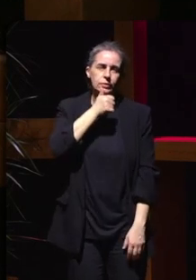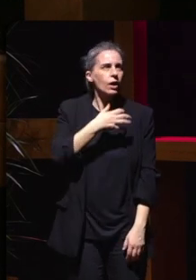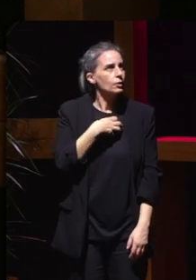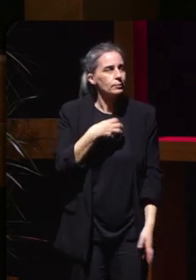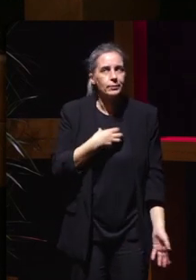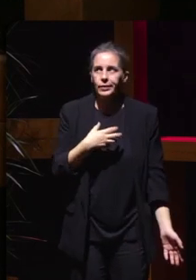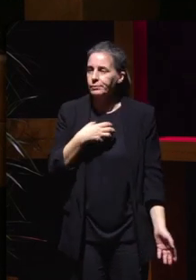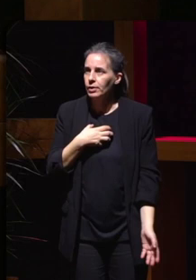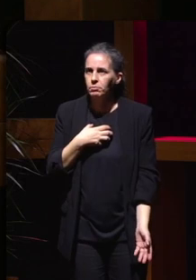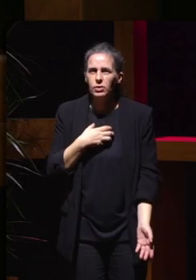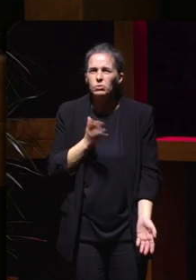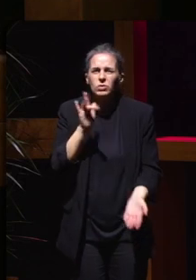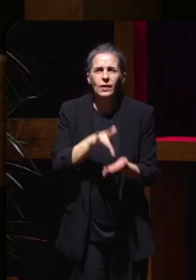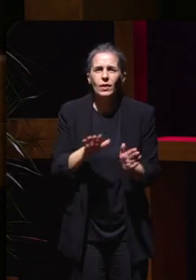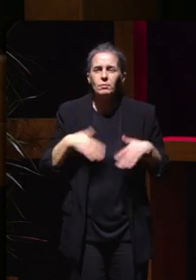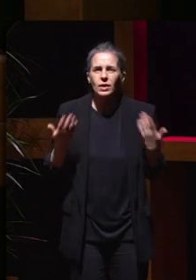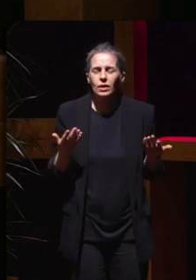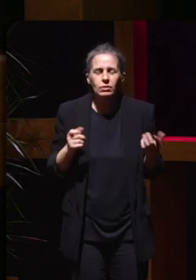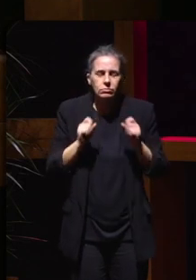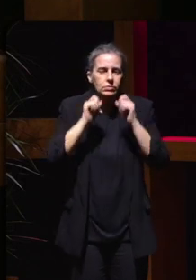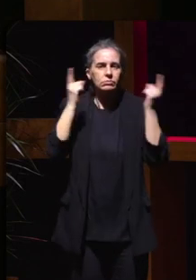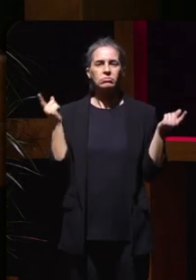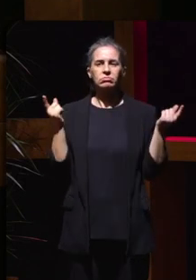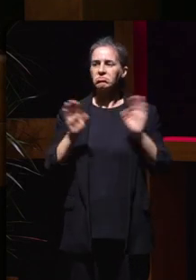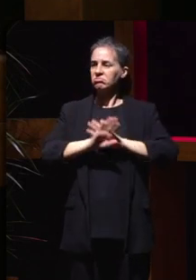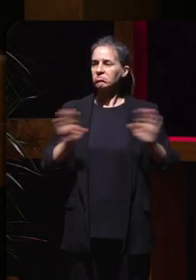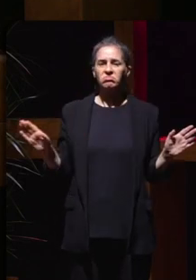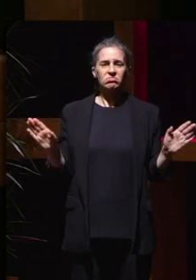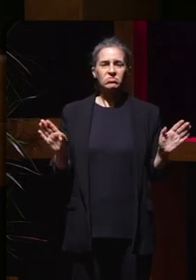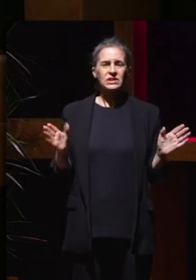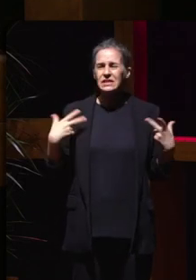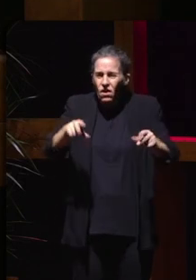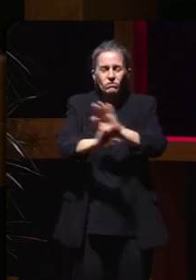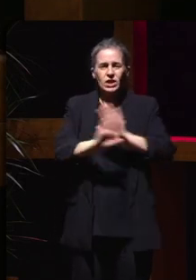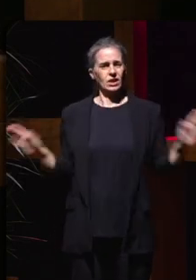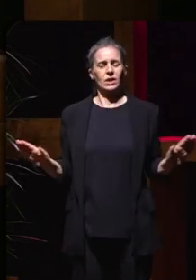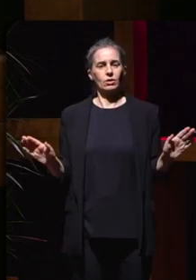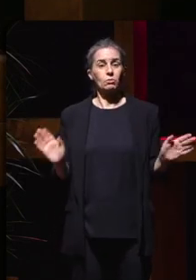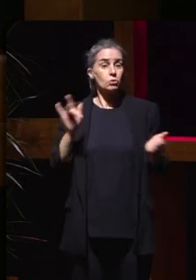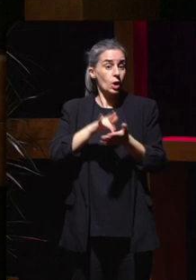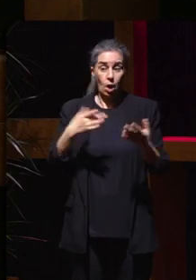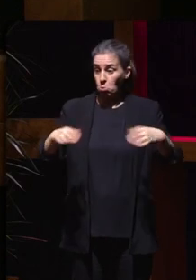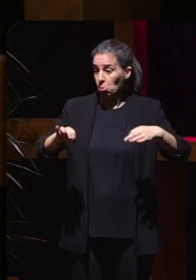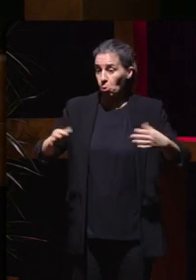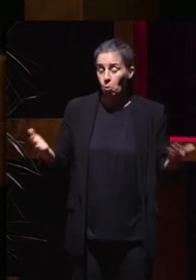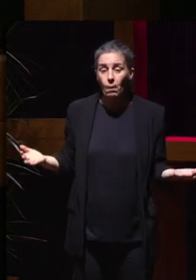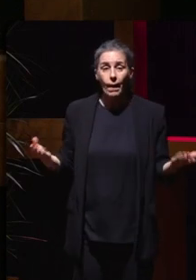por la mañana y dices y no pasa nada no pasa nada no es un día como otro calquera y Un día normal la todavía no que